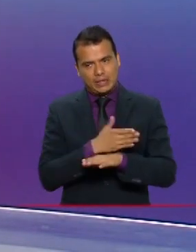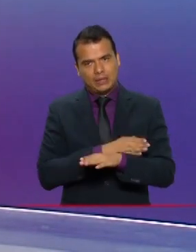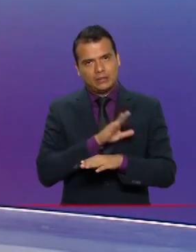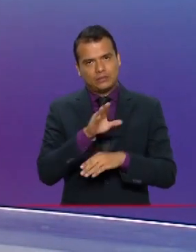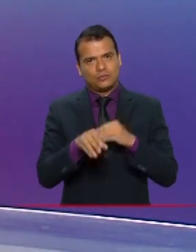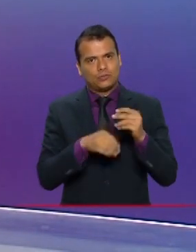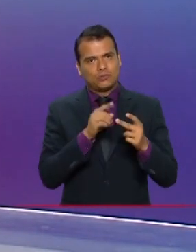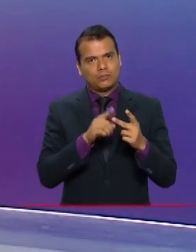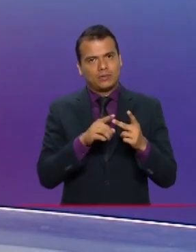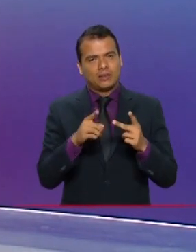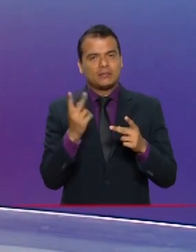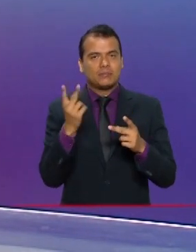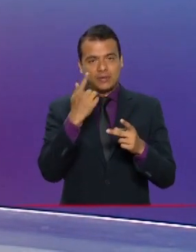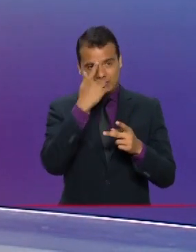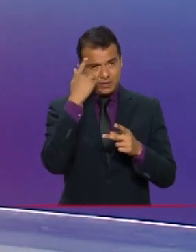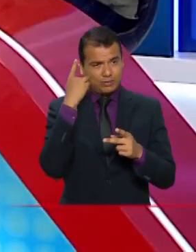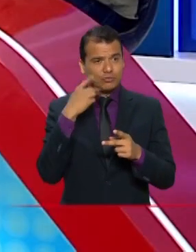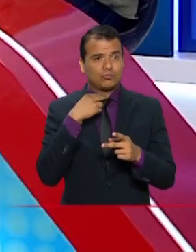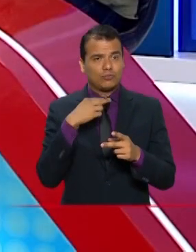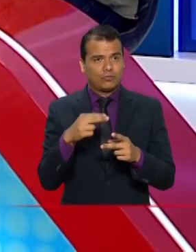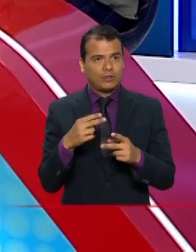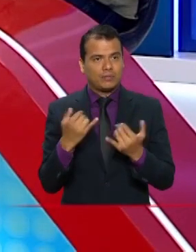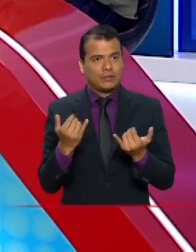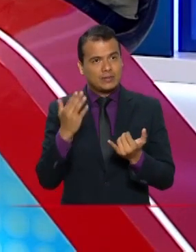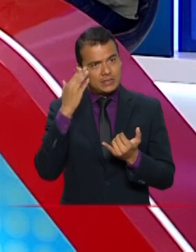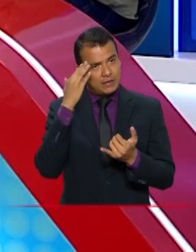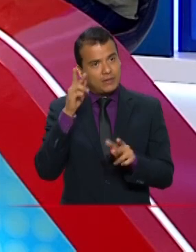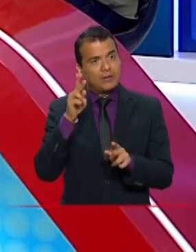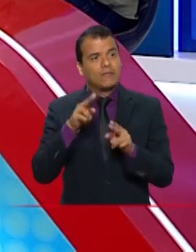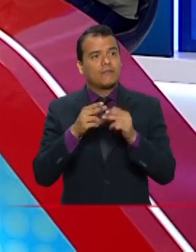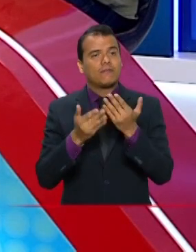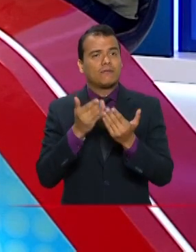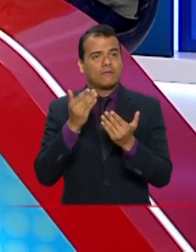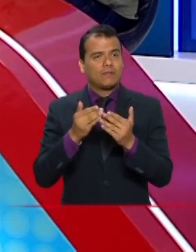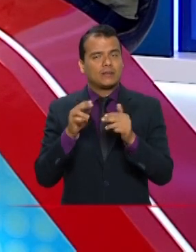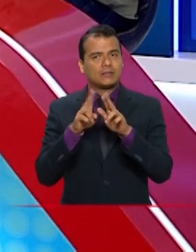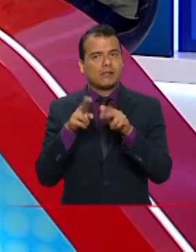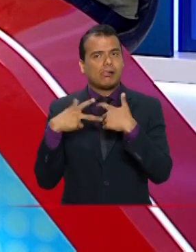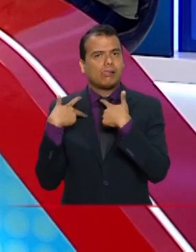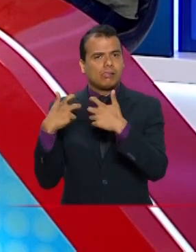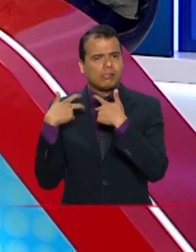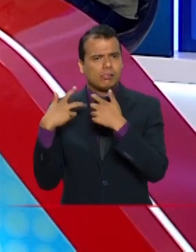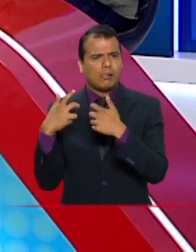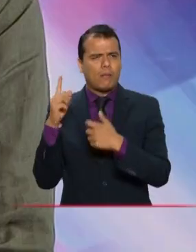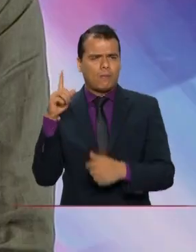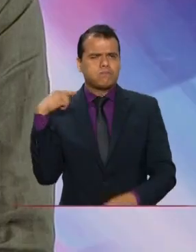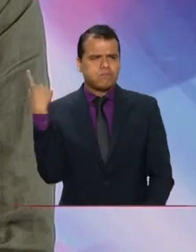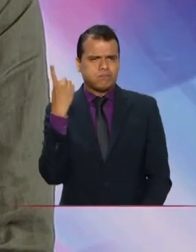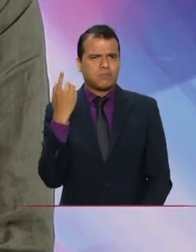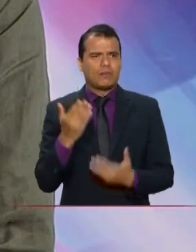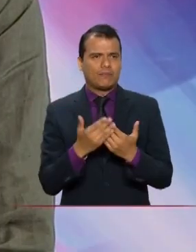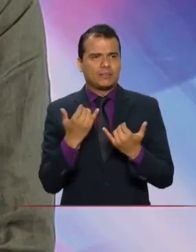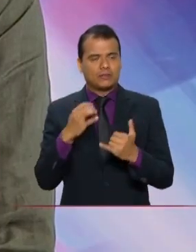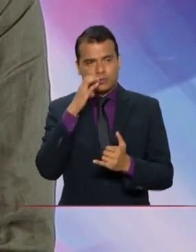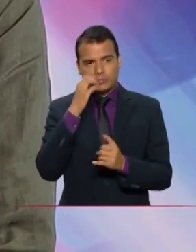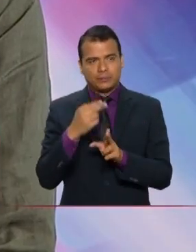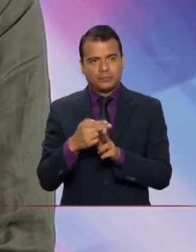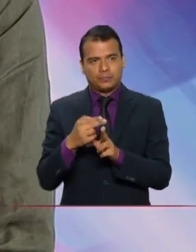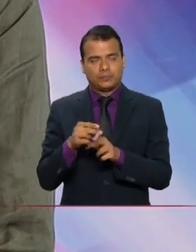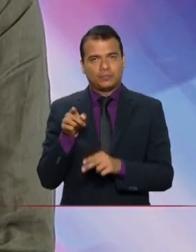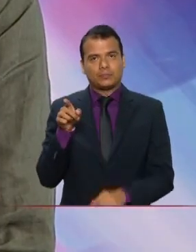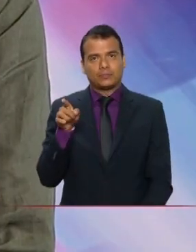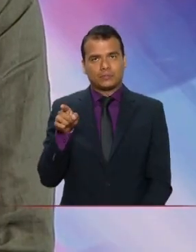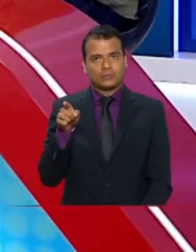Por eso nuestro invitado a esta hora es Cristian David Torres, ingeniero eléctrico, experto en ciberseguridad de la multinacional Lumo